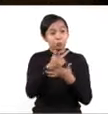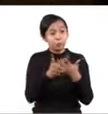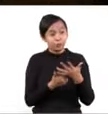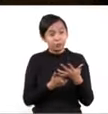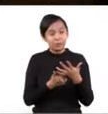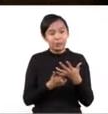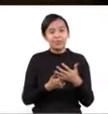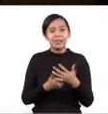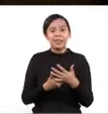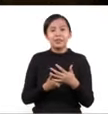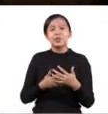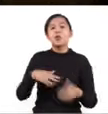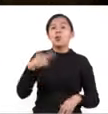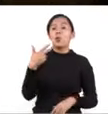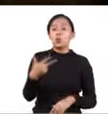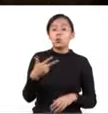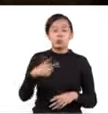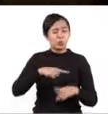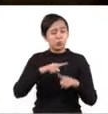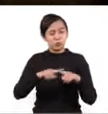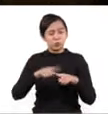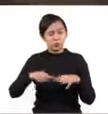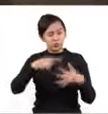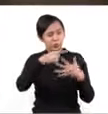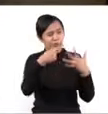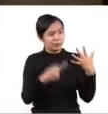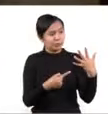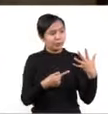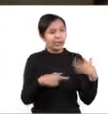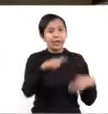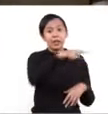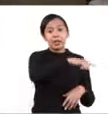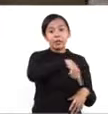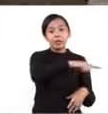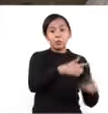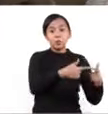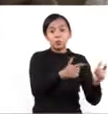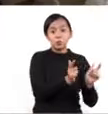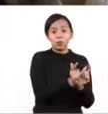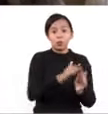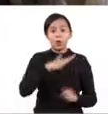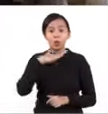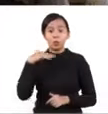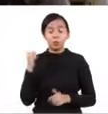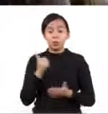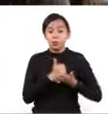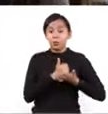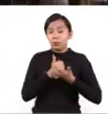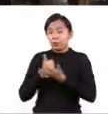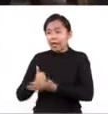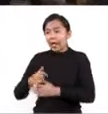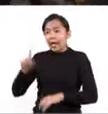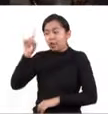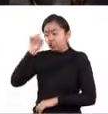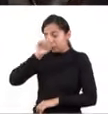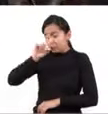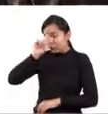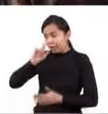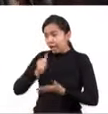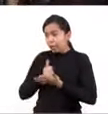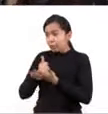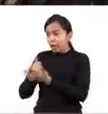distintas organizaciones y agencias alemanas que nos han ayudado desde asesoría en el uso eficiente